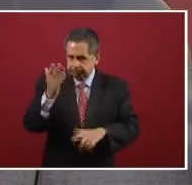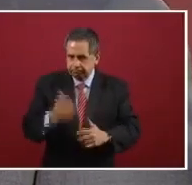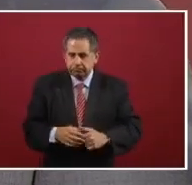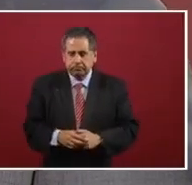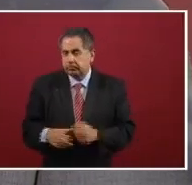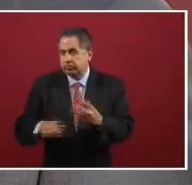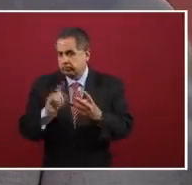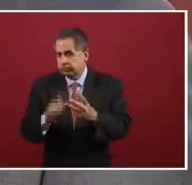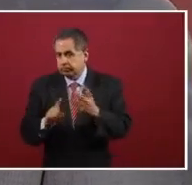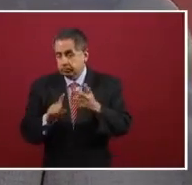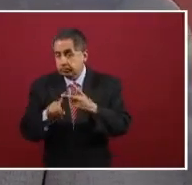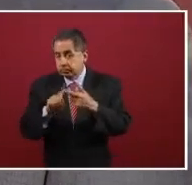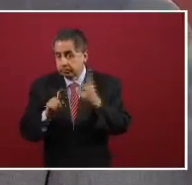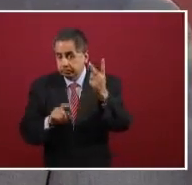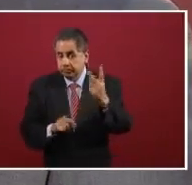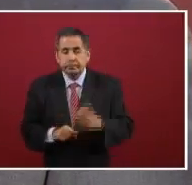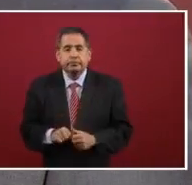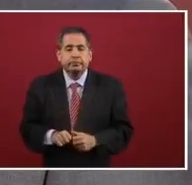Dos,